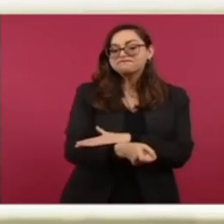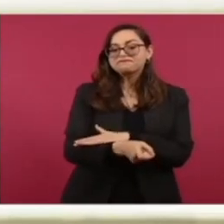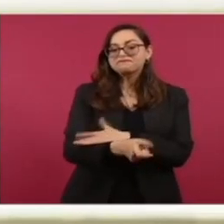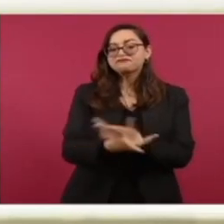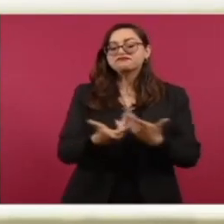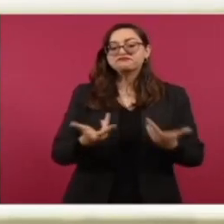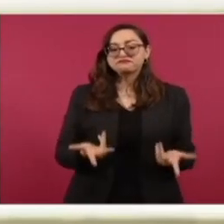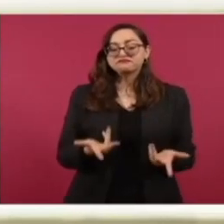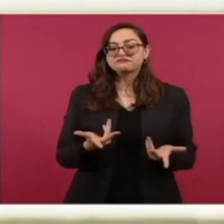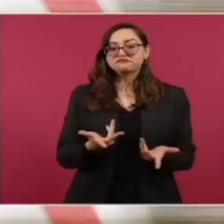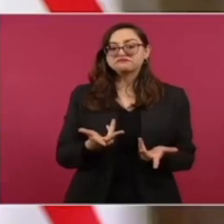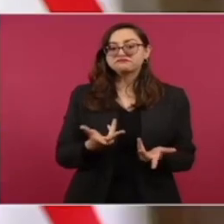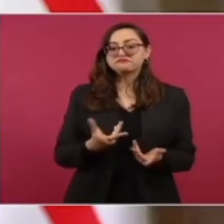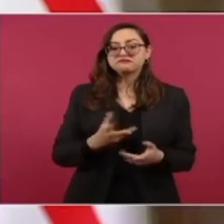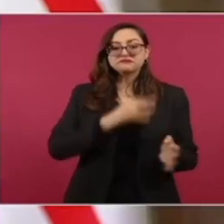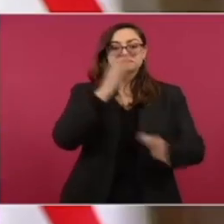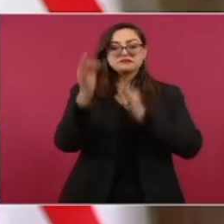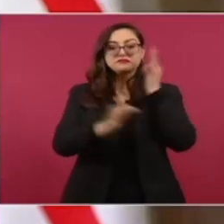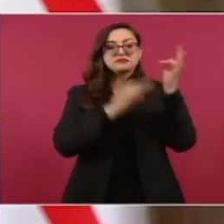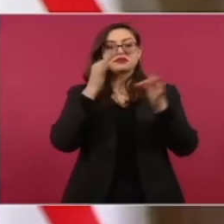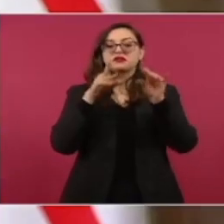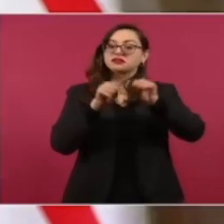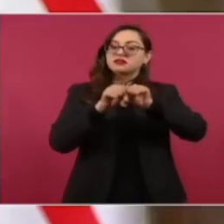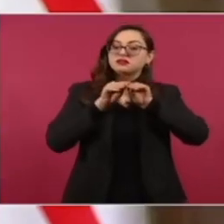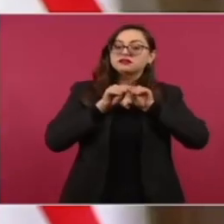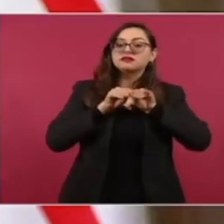el manejo de la publicidad,